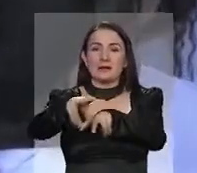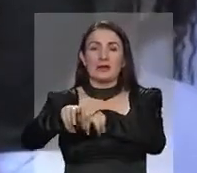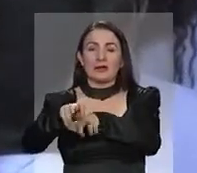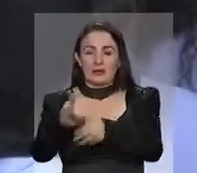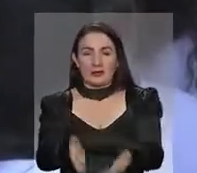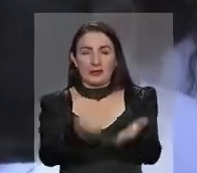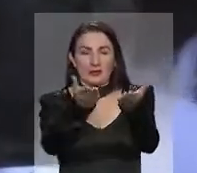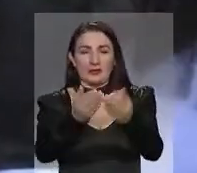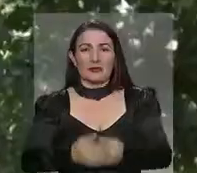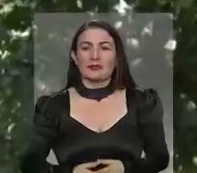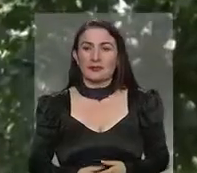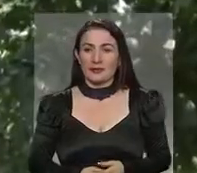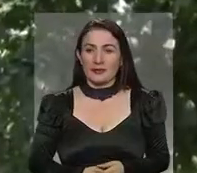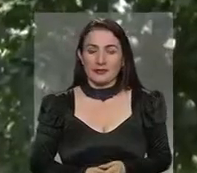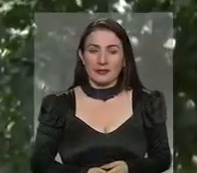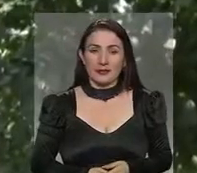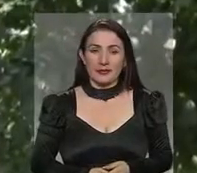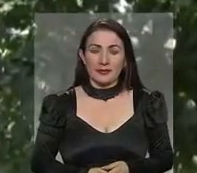la reactivación.